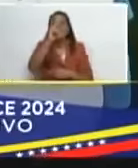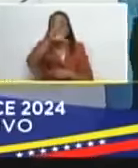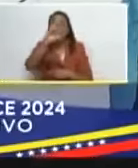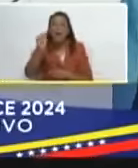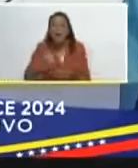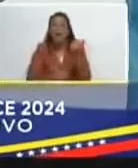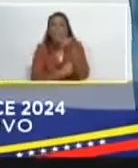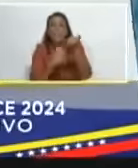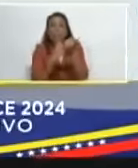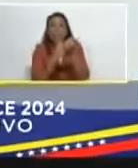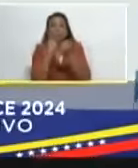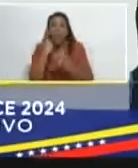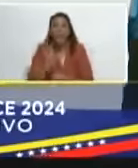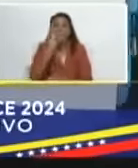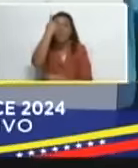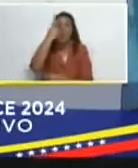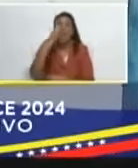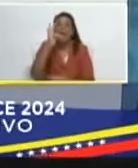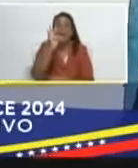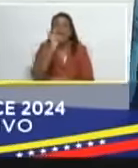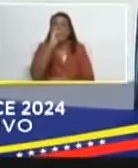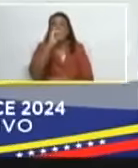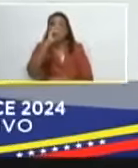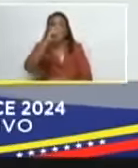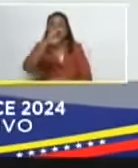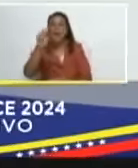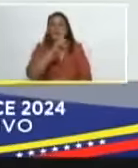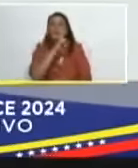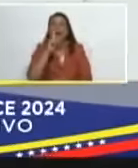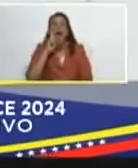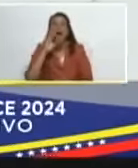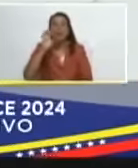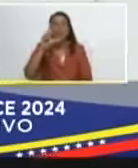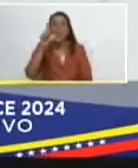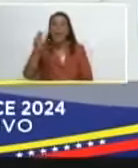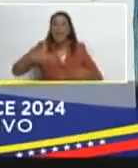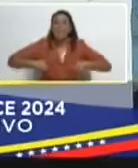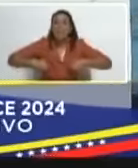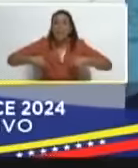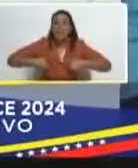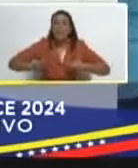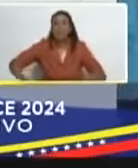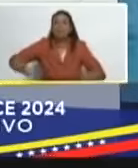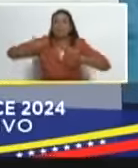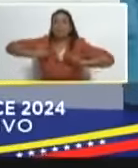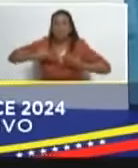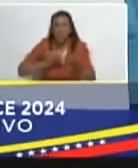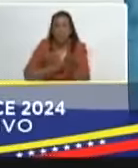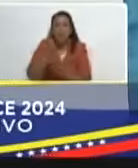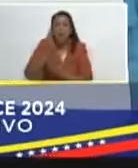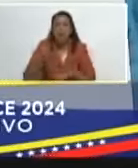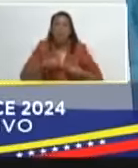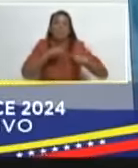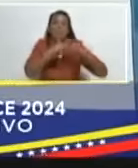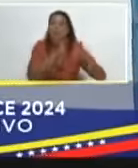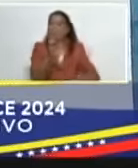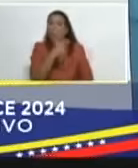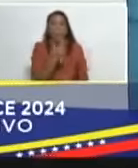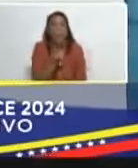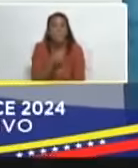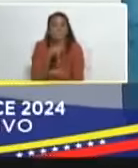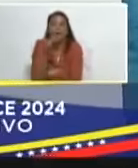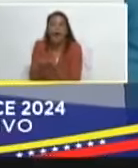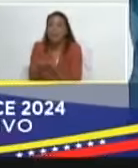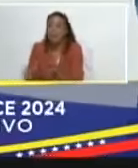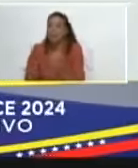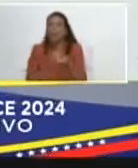apoyó, está aquí. Finca ¿verdad? El Esfuerzo. Fue la primera que nos dio su fe y nos fió los animales, a pesar de que no teníamos respaldo económico,